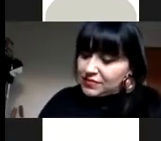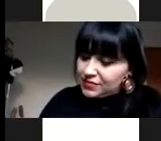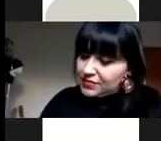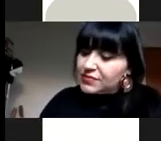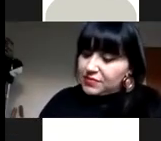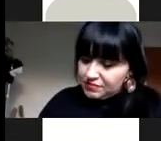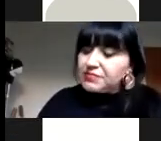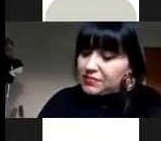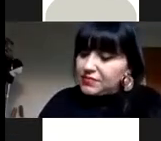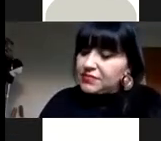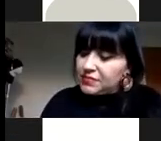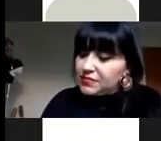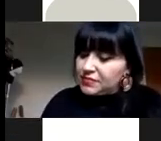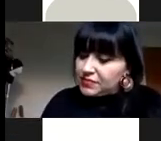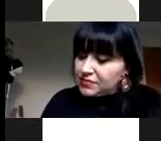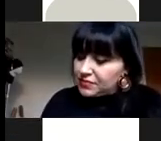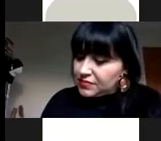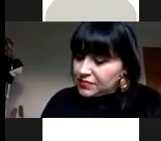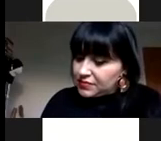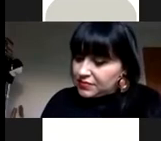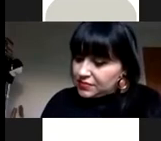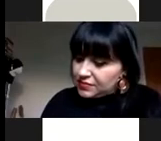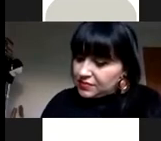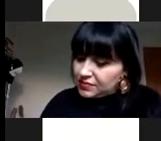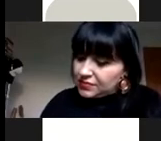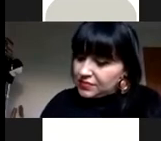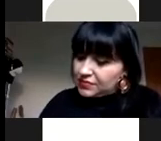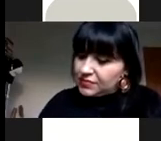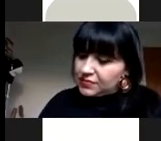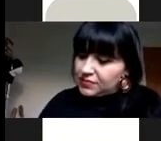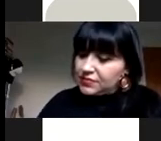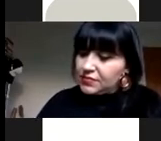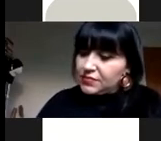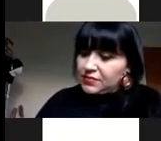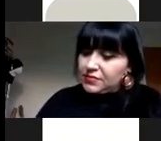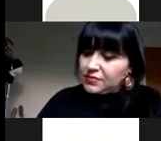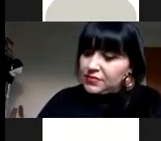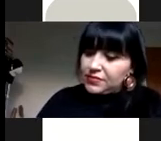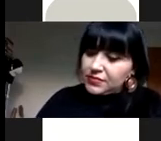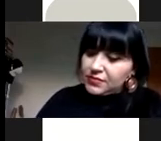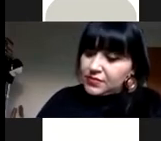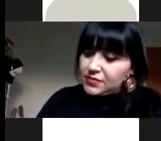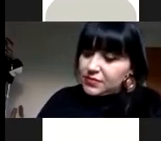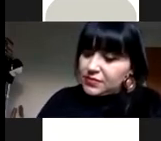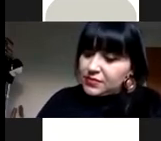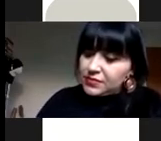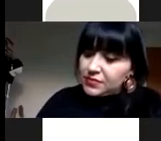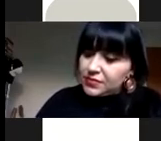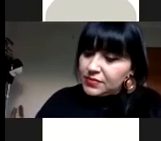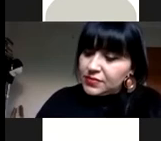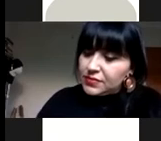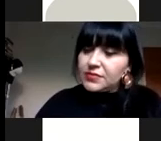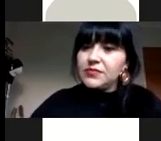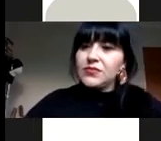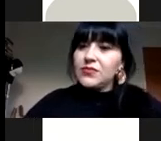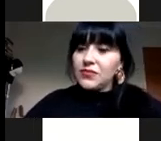sociedad. Pero lo fundamental, y esto no es solo un sentimiento, hay varios periodistas que han